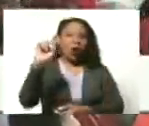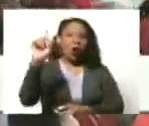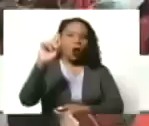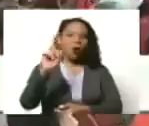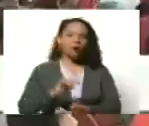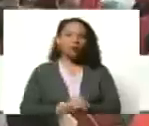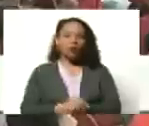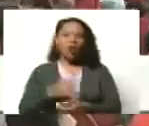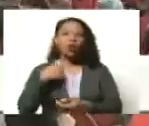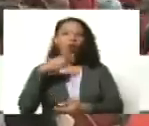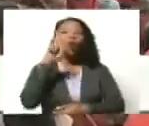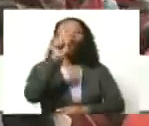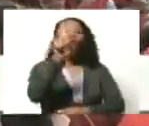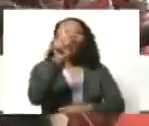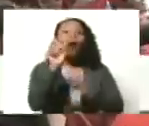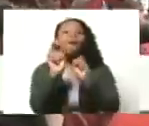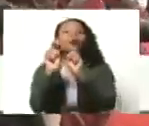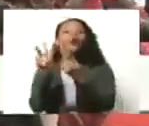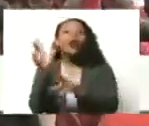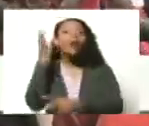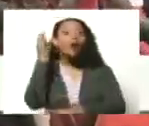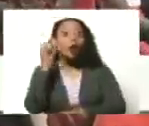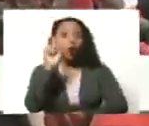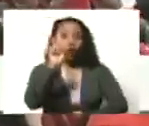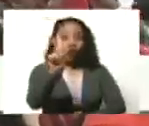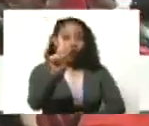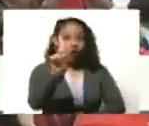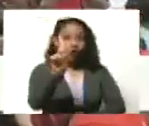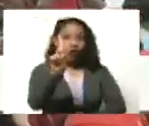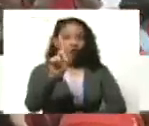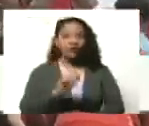Le voy a dar un chance a las mujeres, pues. Uno.